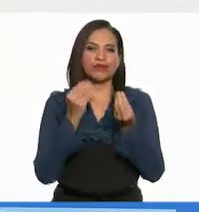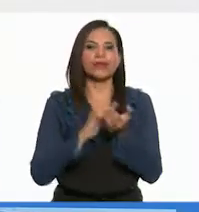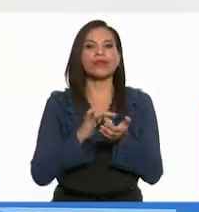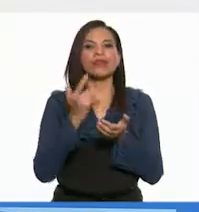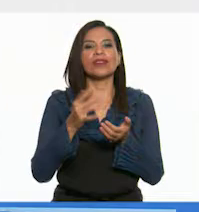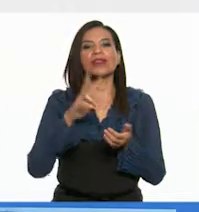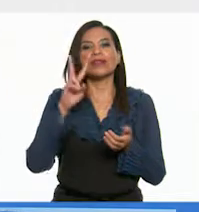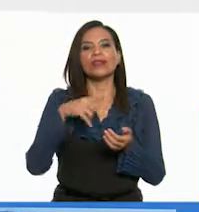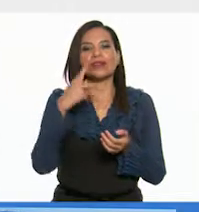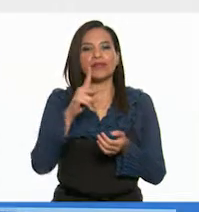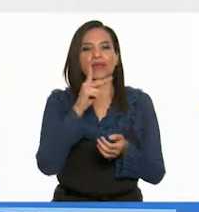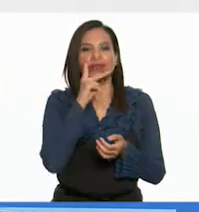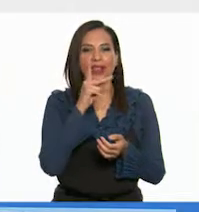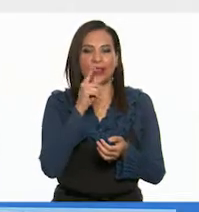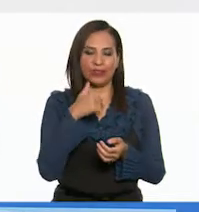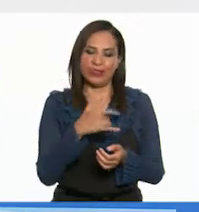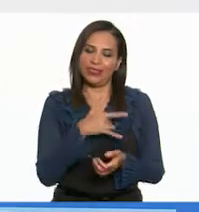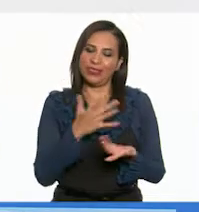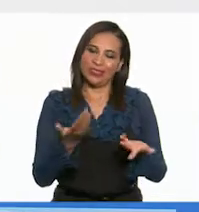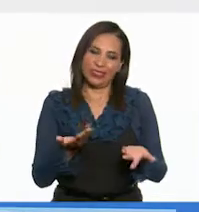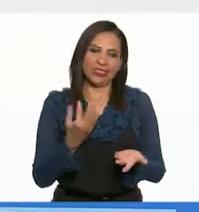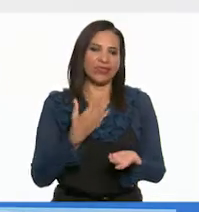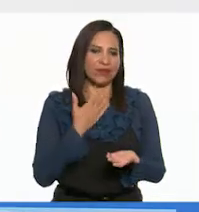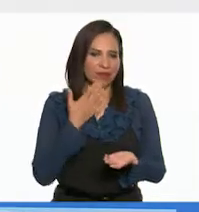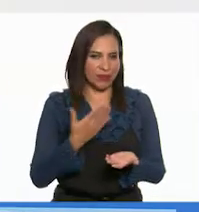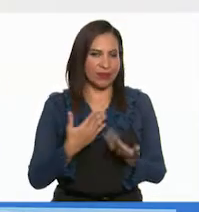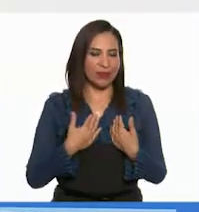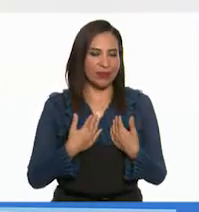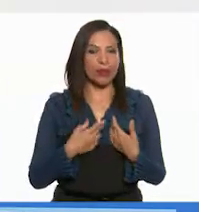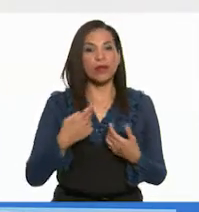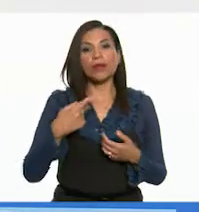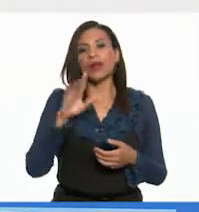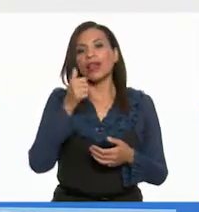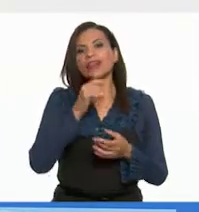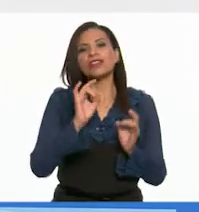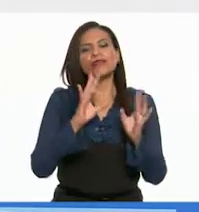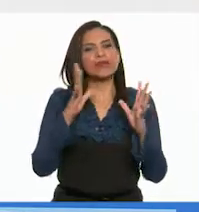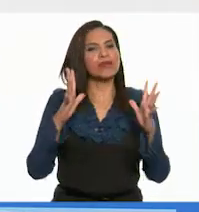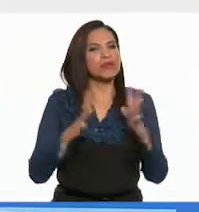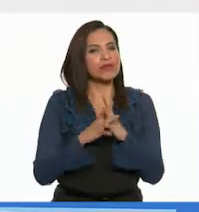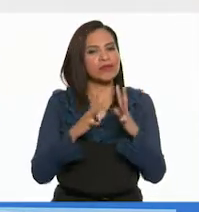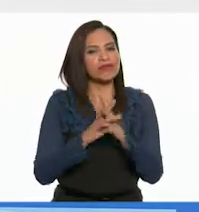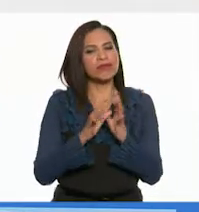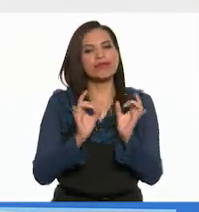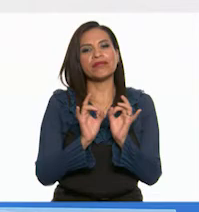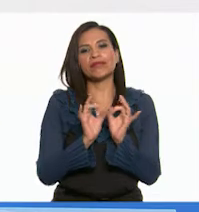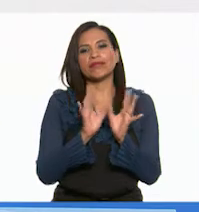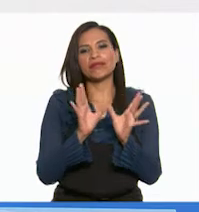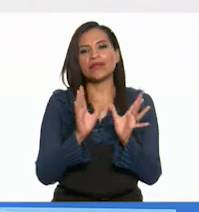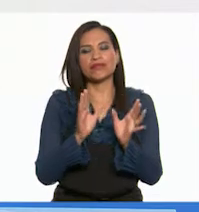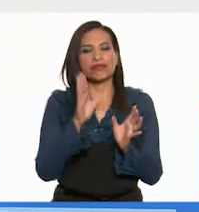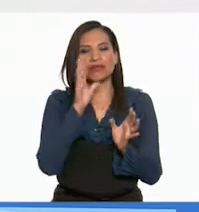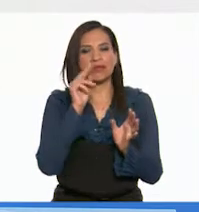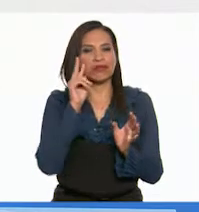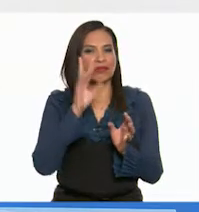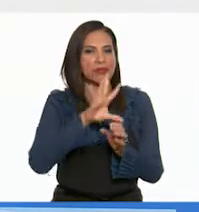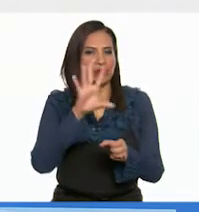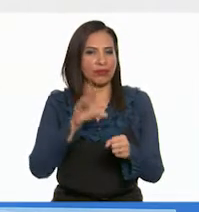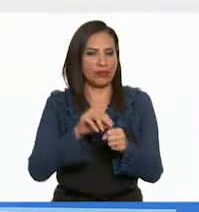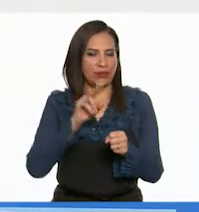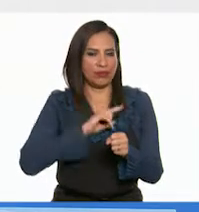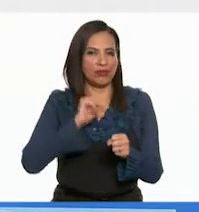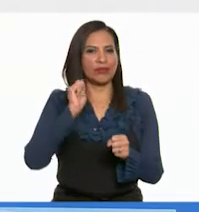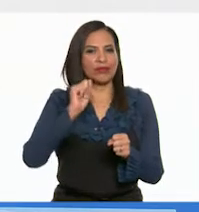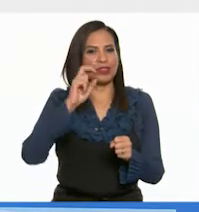gracias, de verdad sus palabras me halagan. Aunque por causas de la guerra y del destino, no pude ver concluido mi